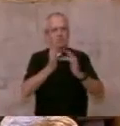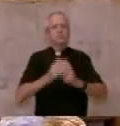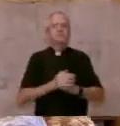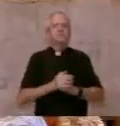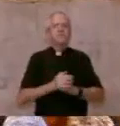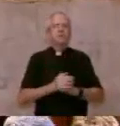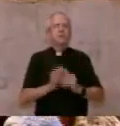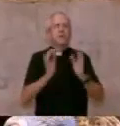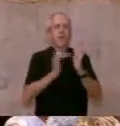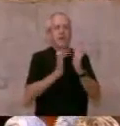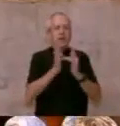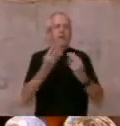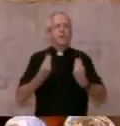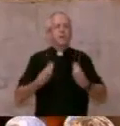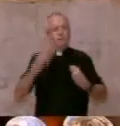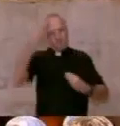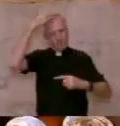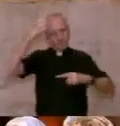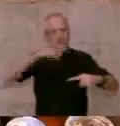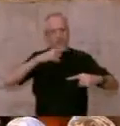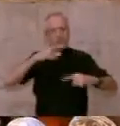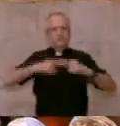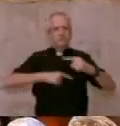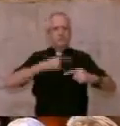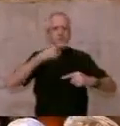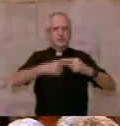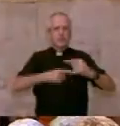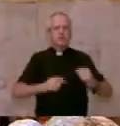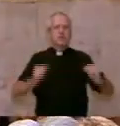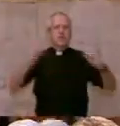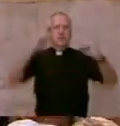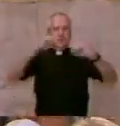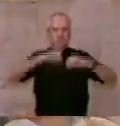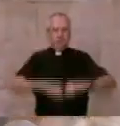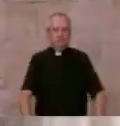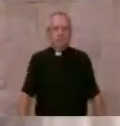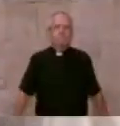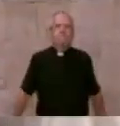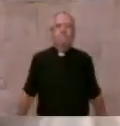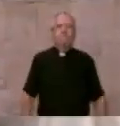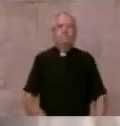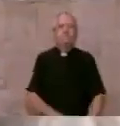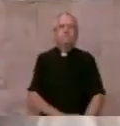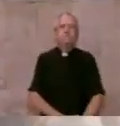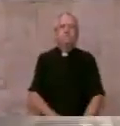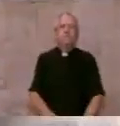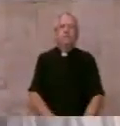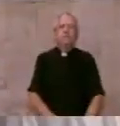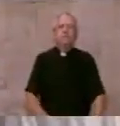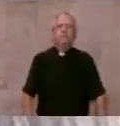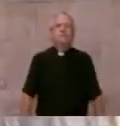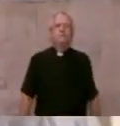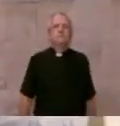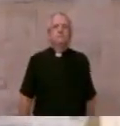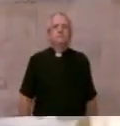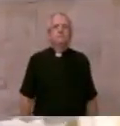de vuestro Hijo, ell que, viu i regna pels que vive y reina por los siglos de los siglos.